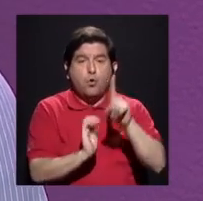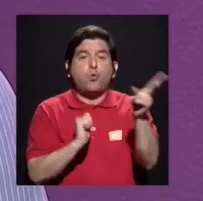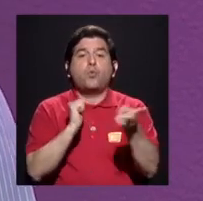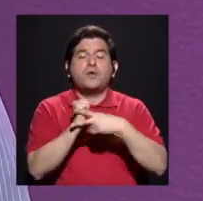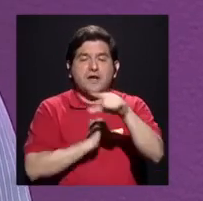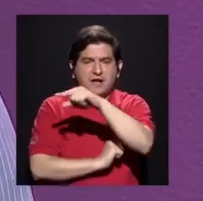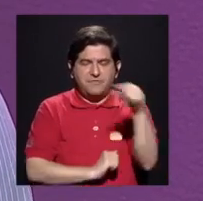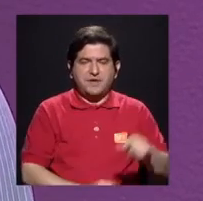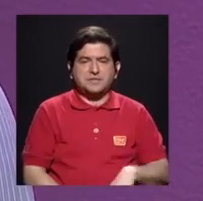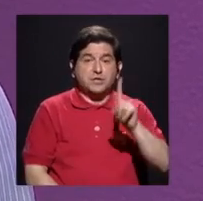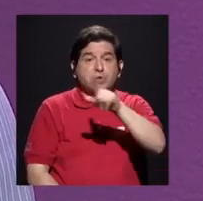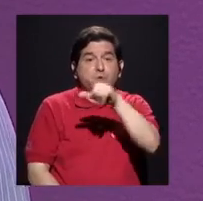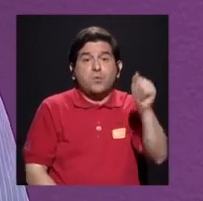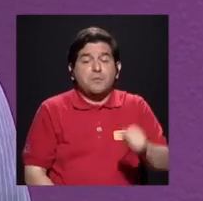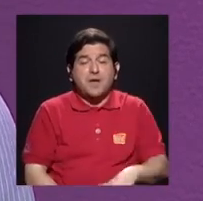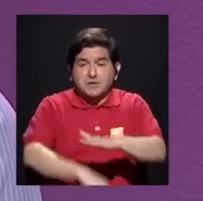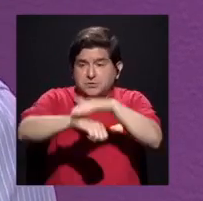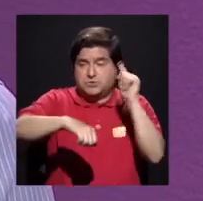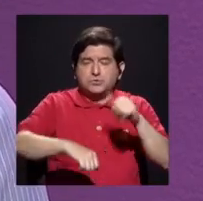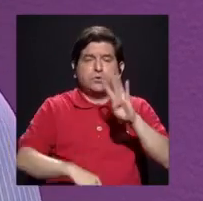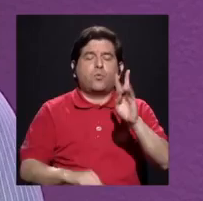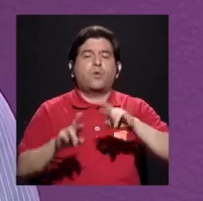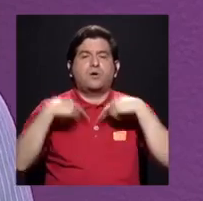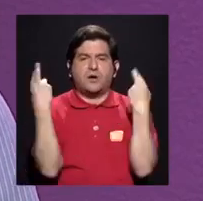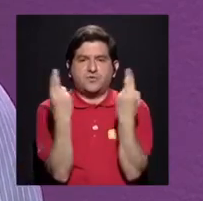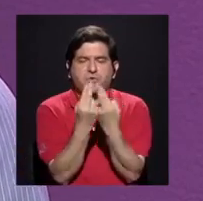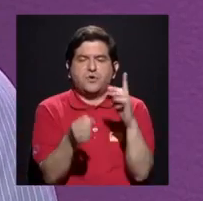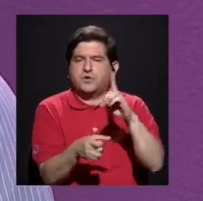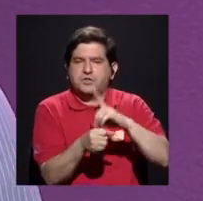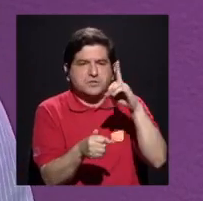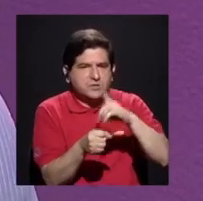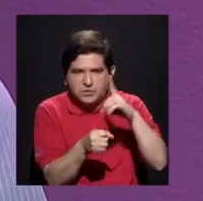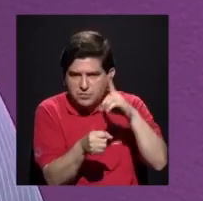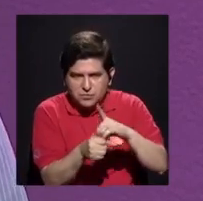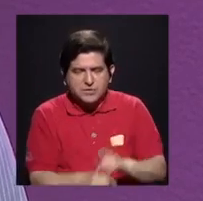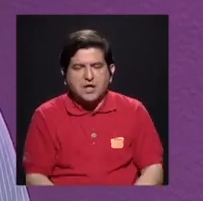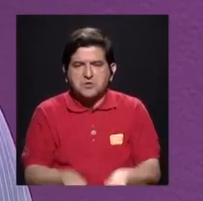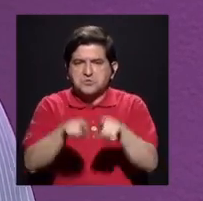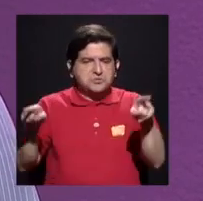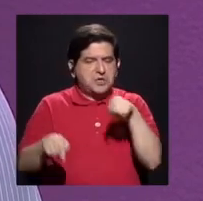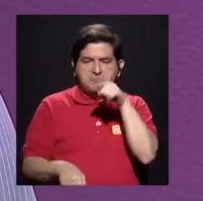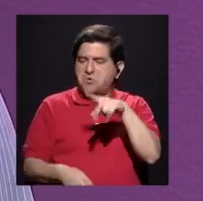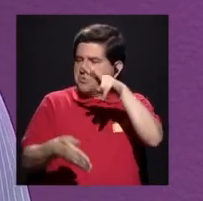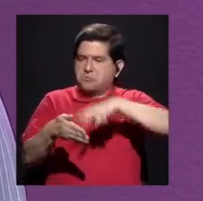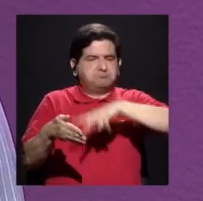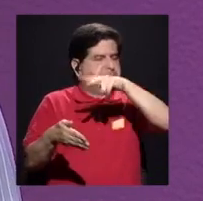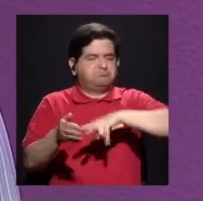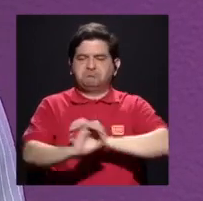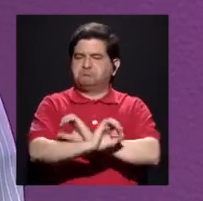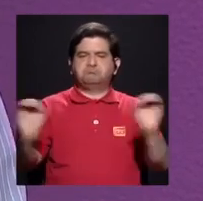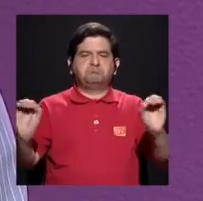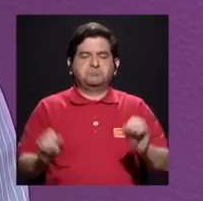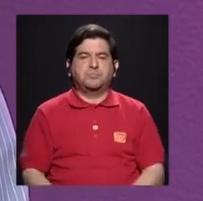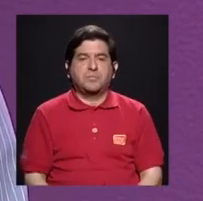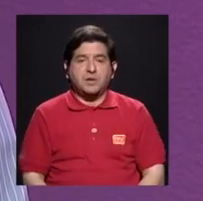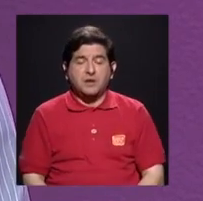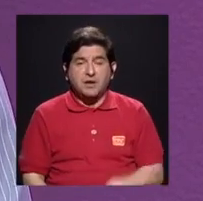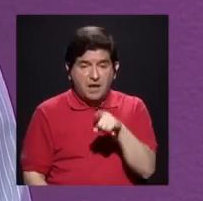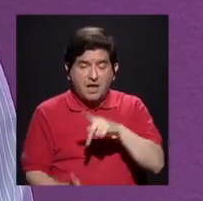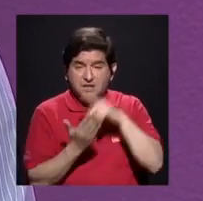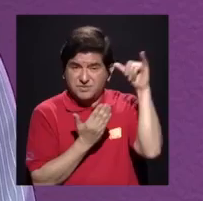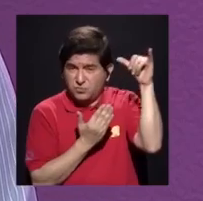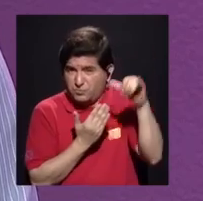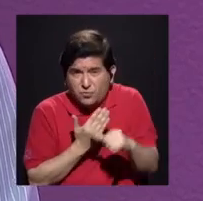por semana y fue convocado por un mes entonces tuvo cuatro sesiones en los cuales los diputados y diputadas tampoco lo conocieron entonces este proyecto